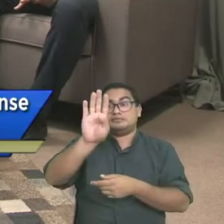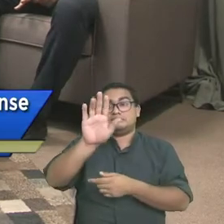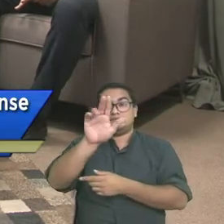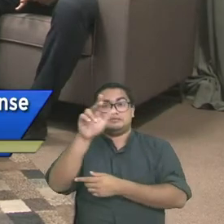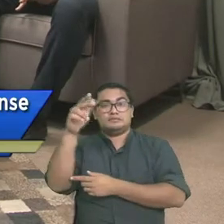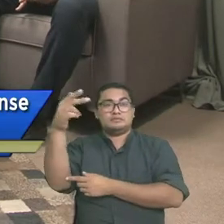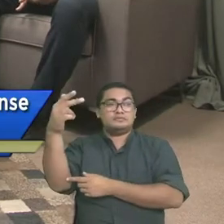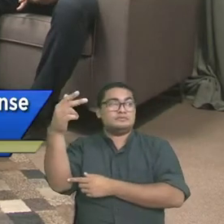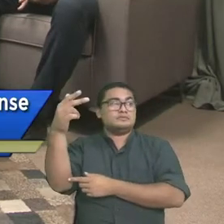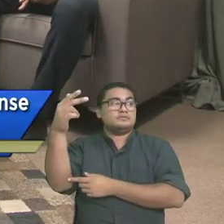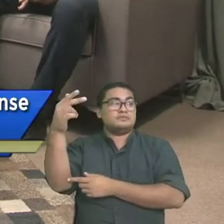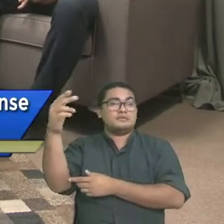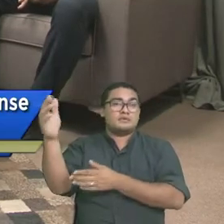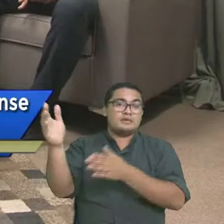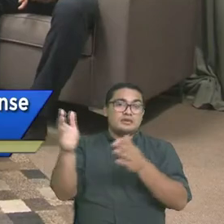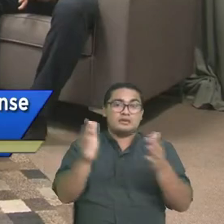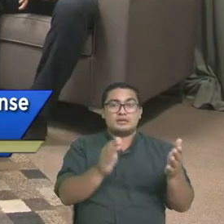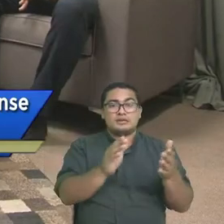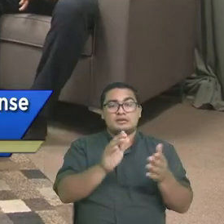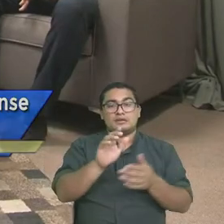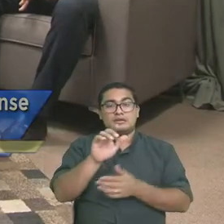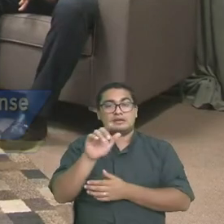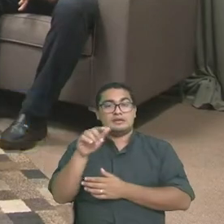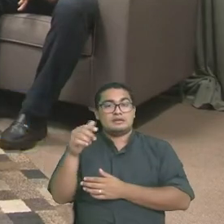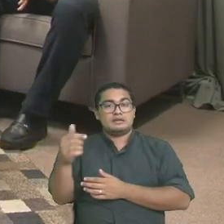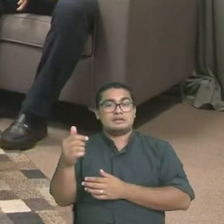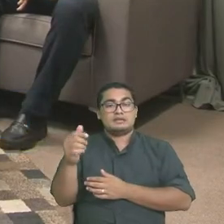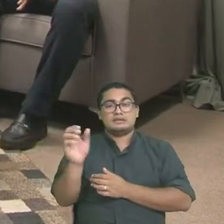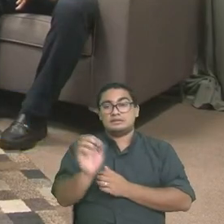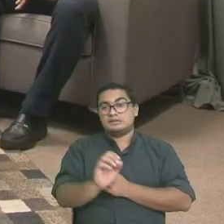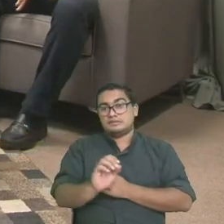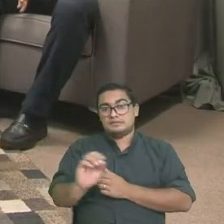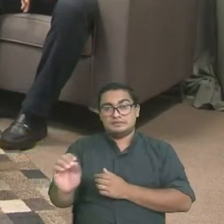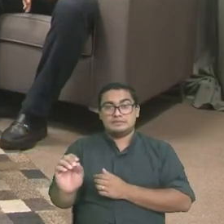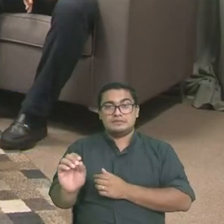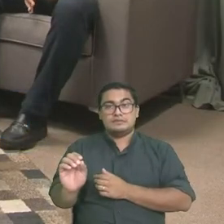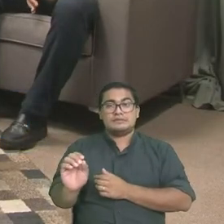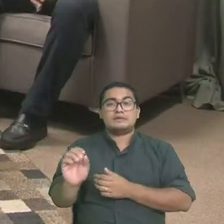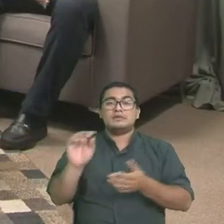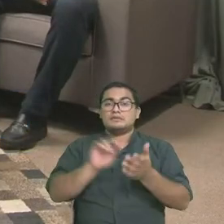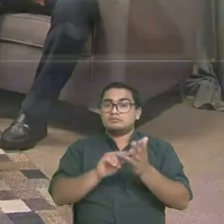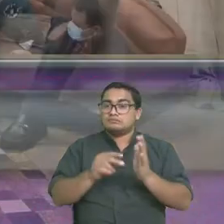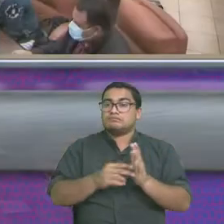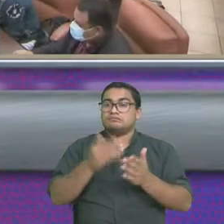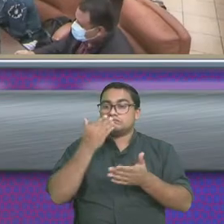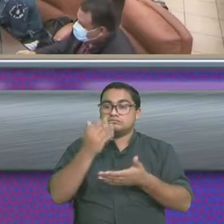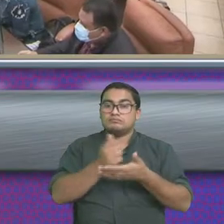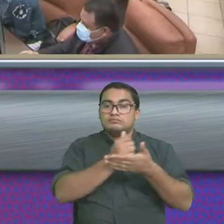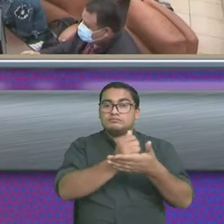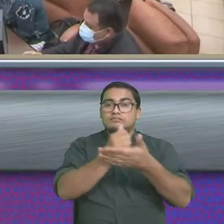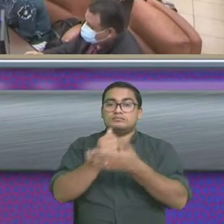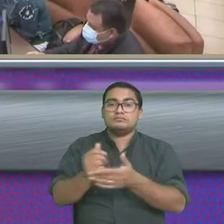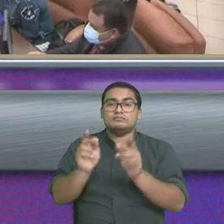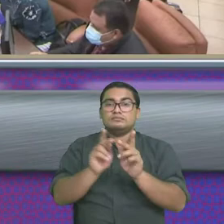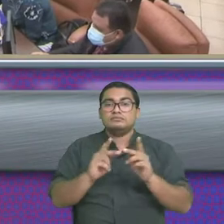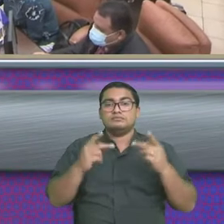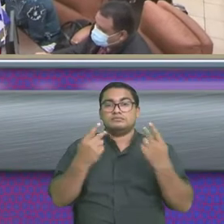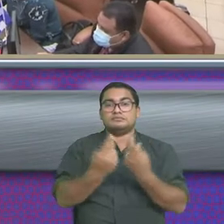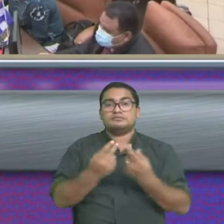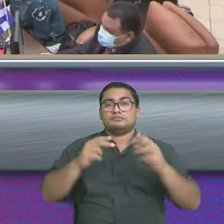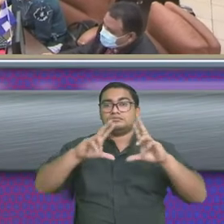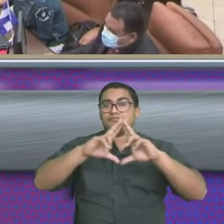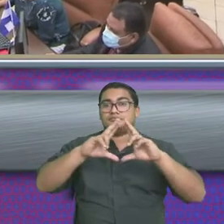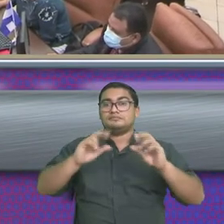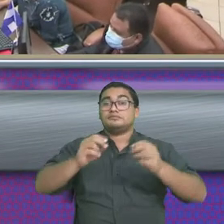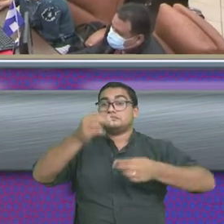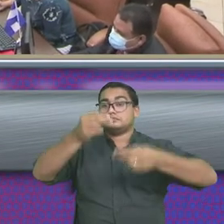al 24% y del 17 al 6.8%, o sea, cumpliéndole al pueblo nicaragüense. Números muy